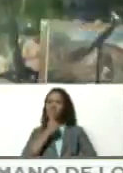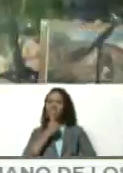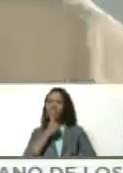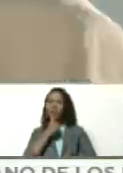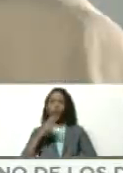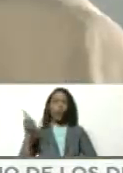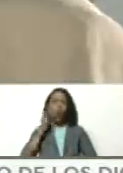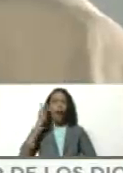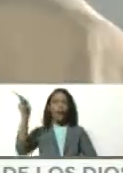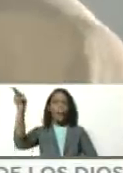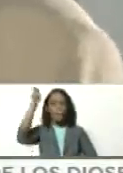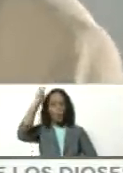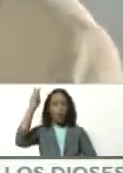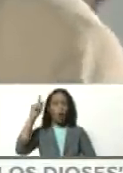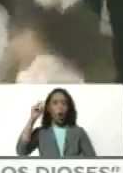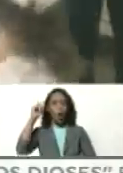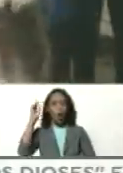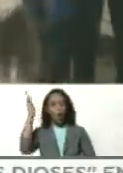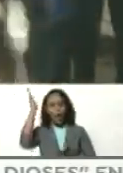Guaycaipuro.